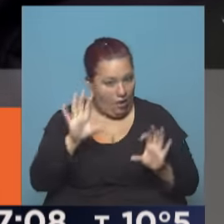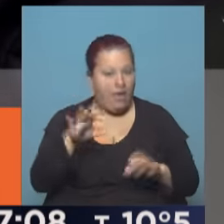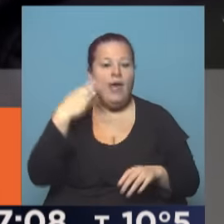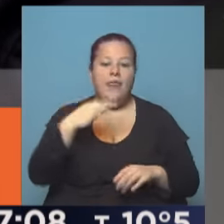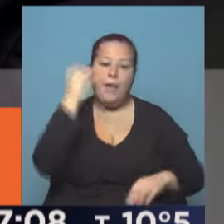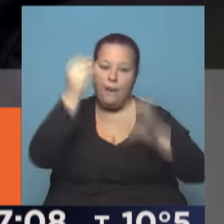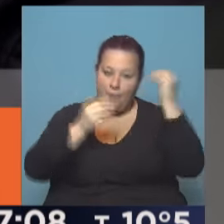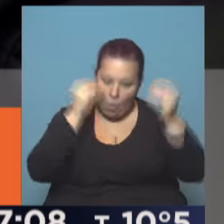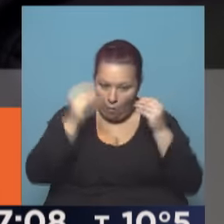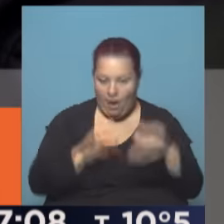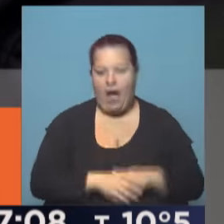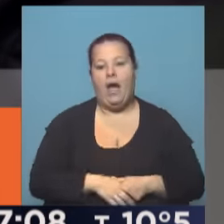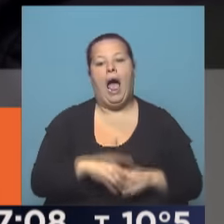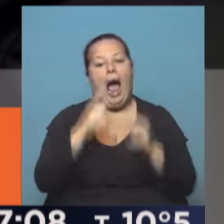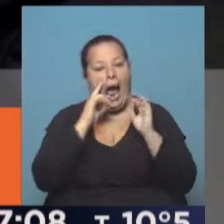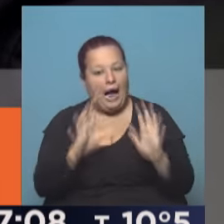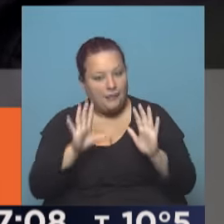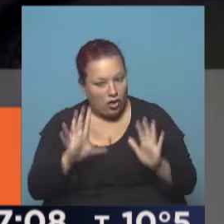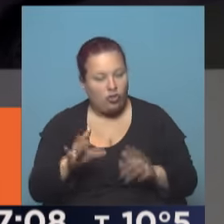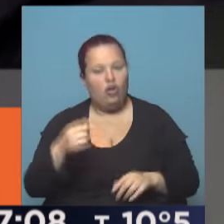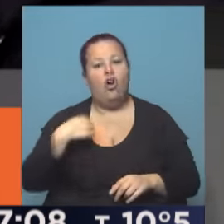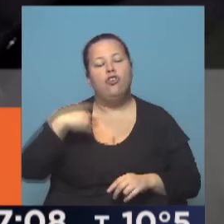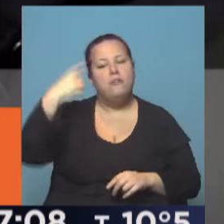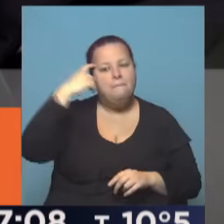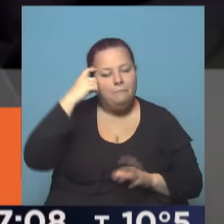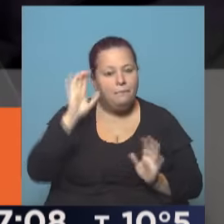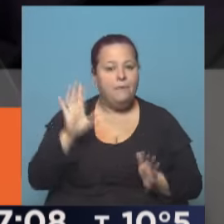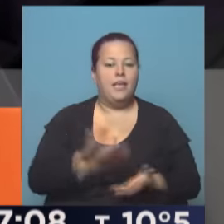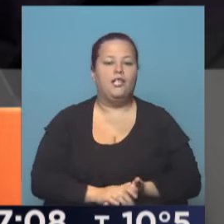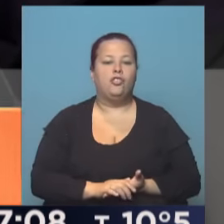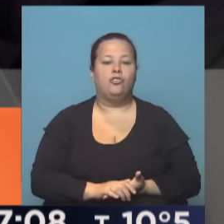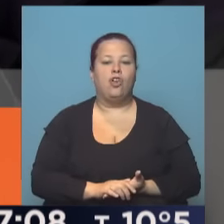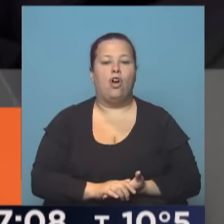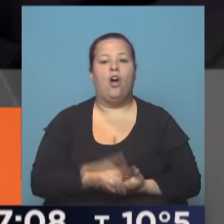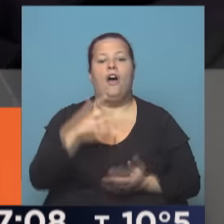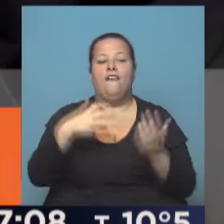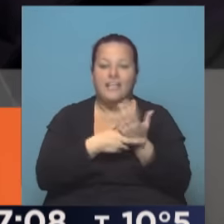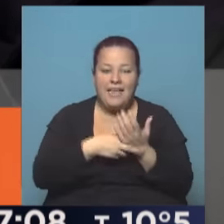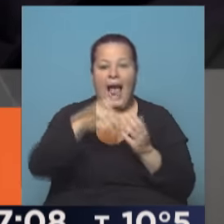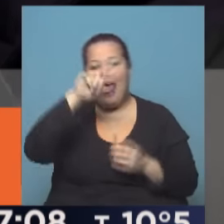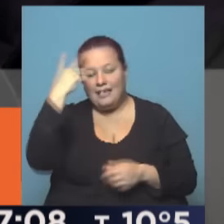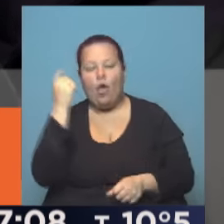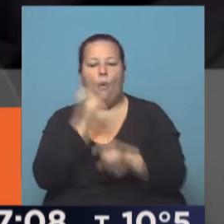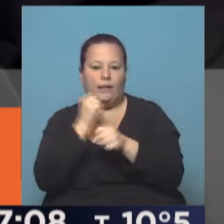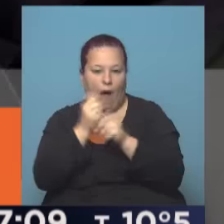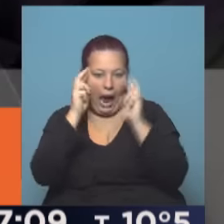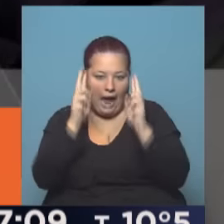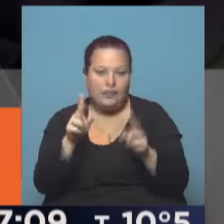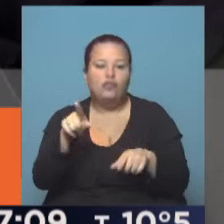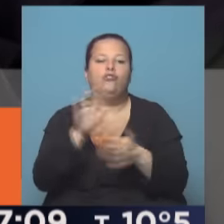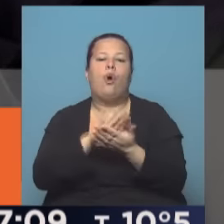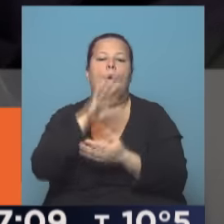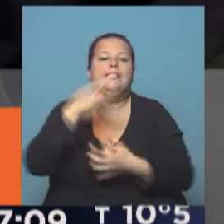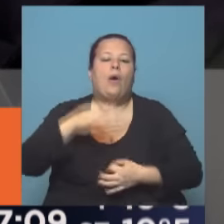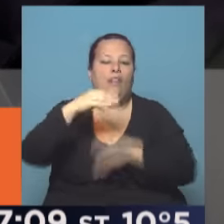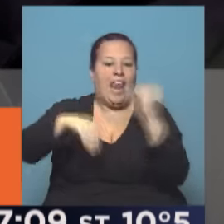que preocuparse hay que estar atentos Yo supongo que eh el estado y las fiscalías se van a ocupar de la seguridad de la